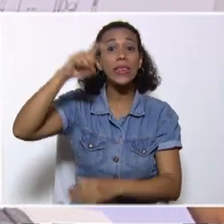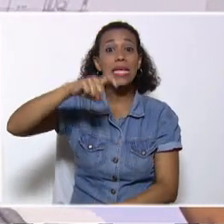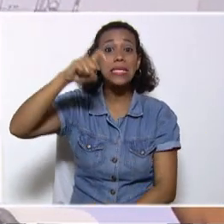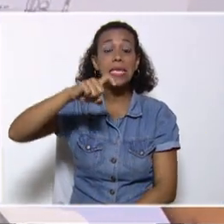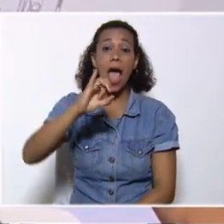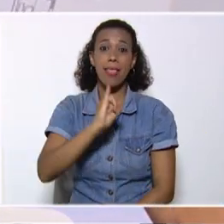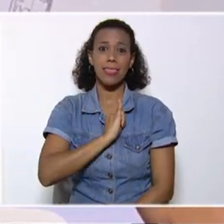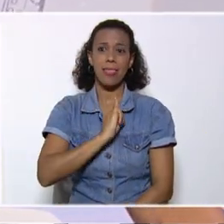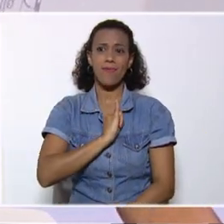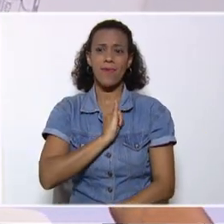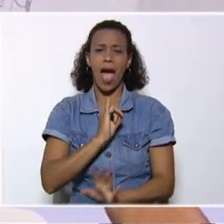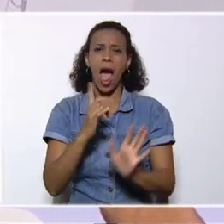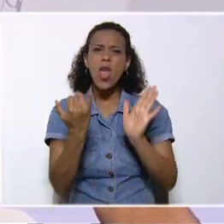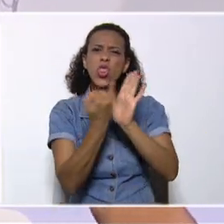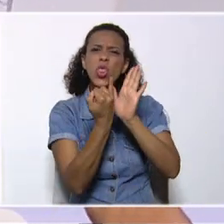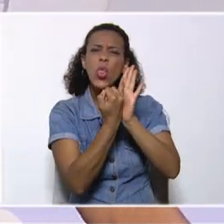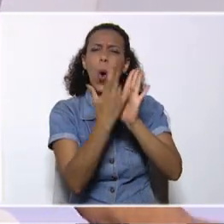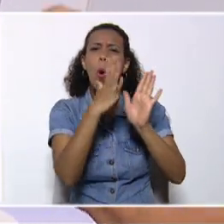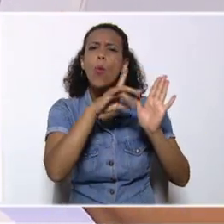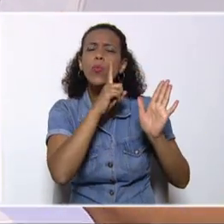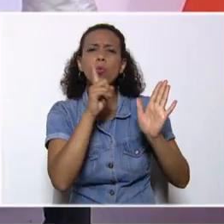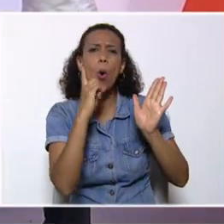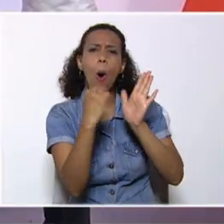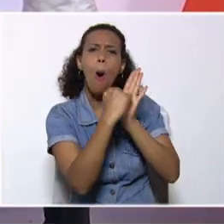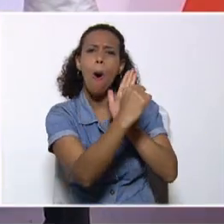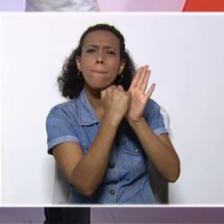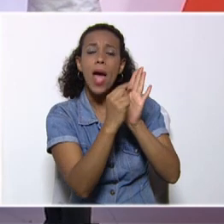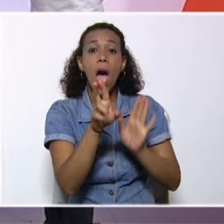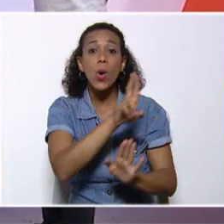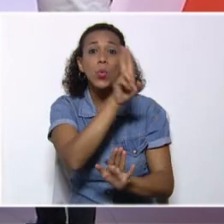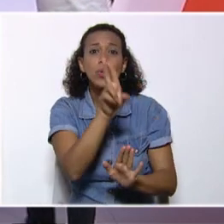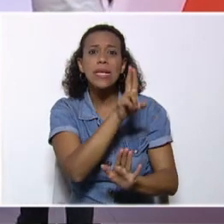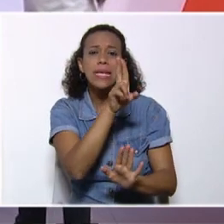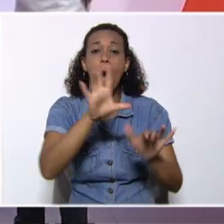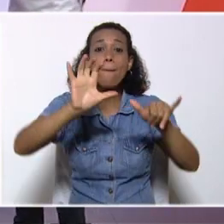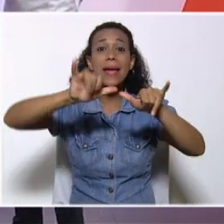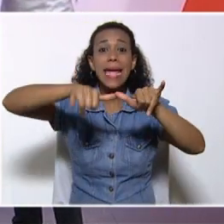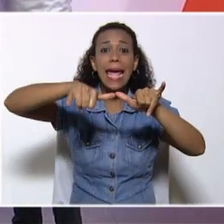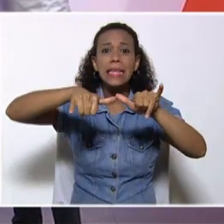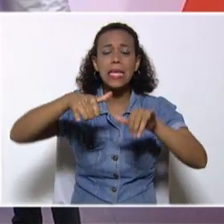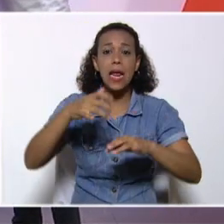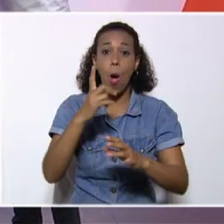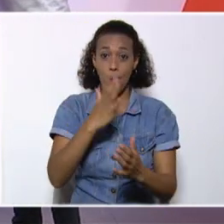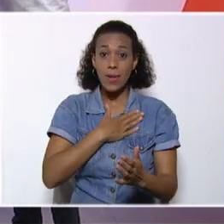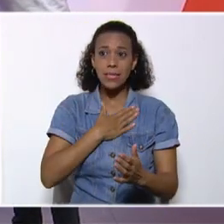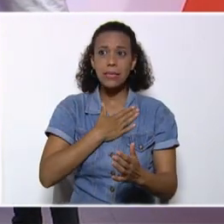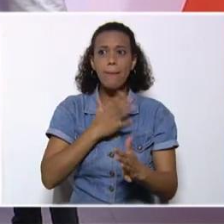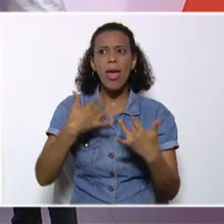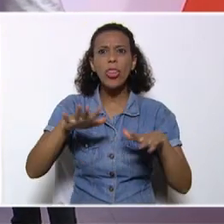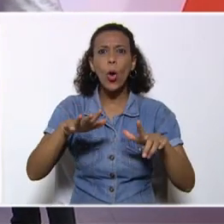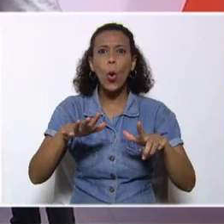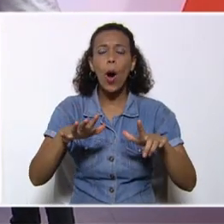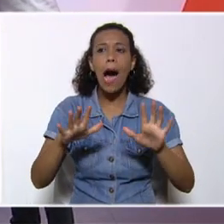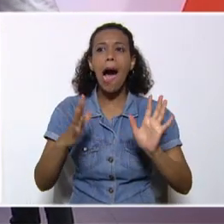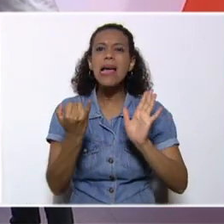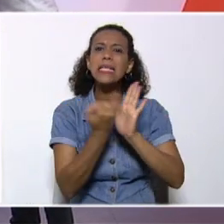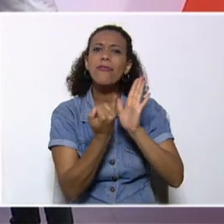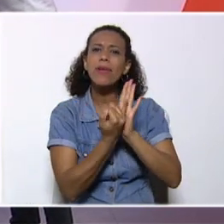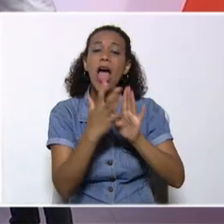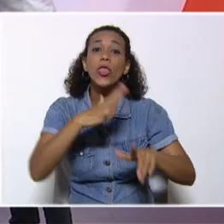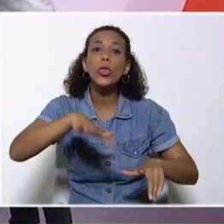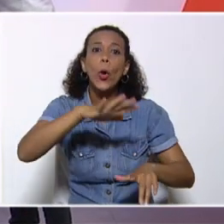su identificación. Estas son utilizadas por los ingenieros para nosotros poder